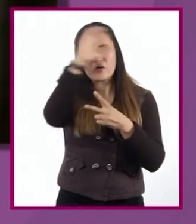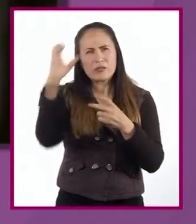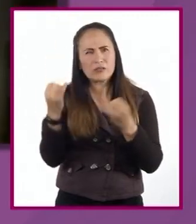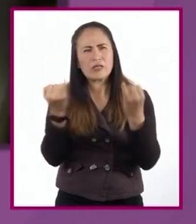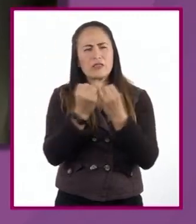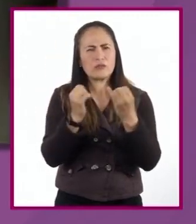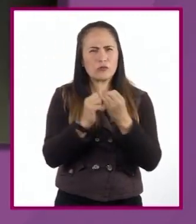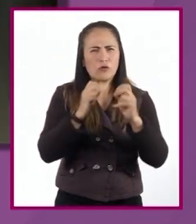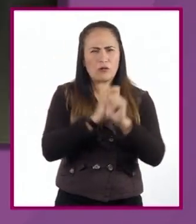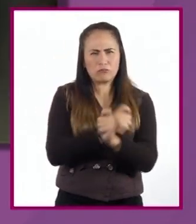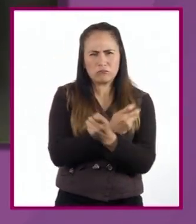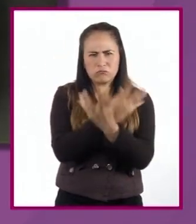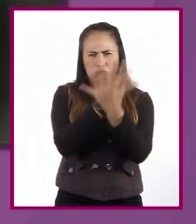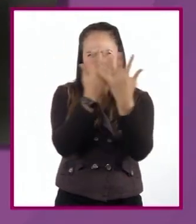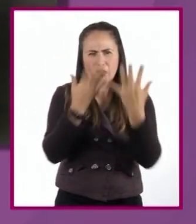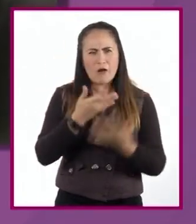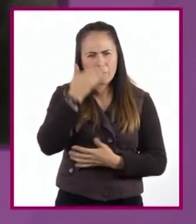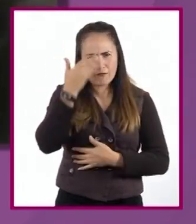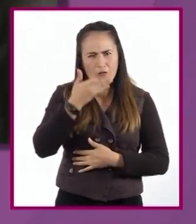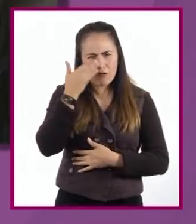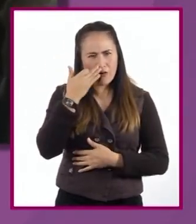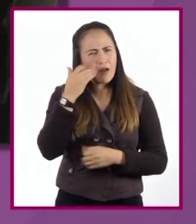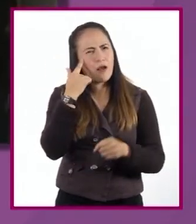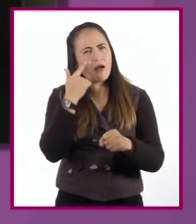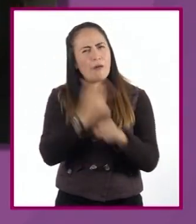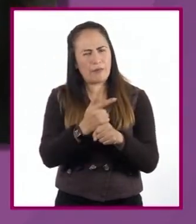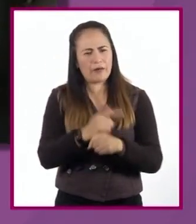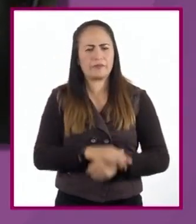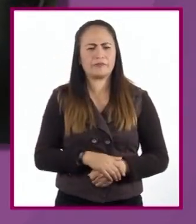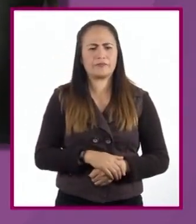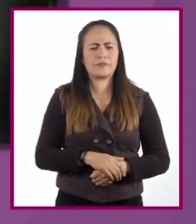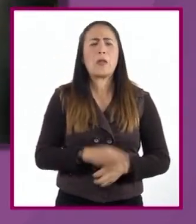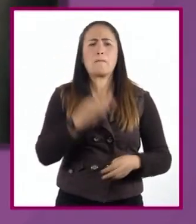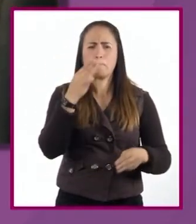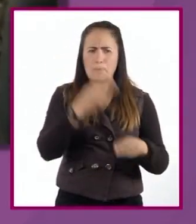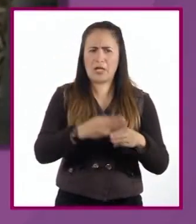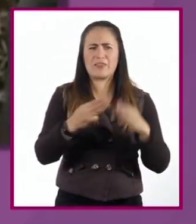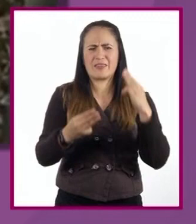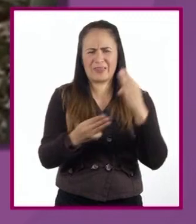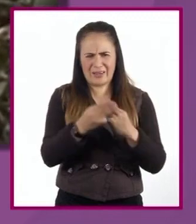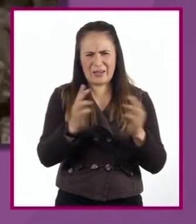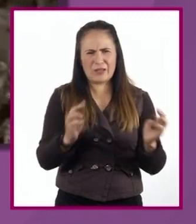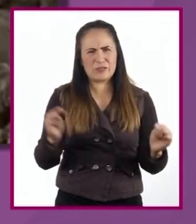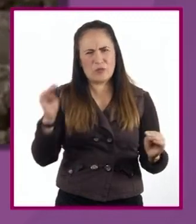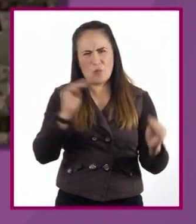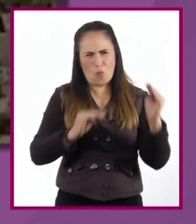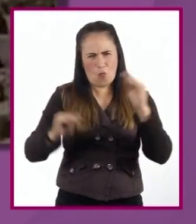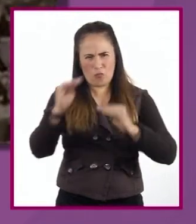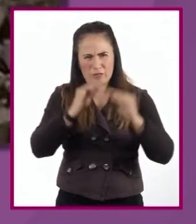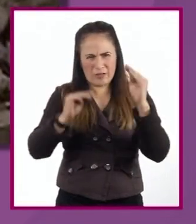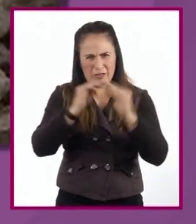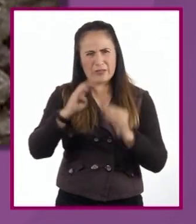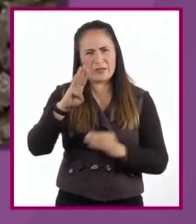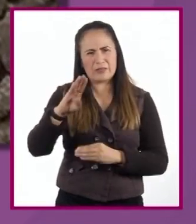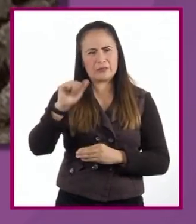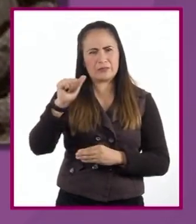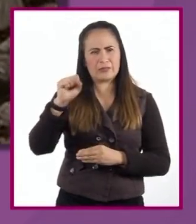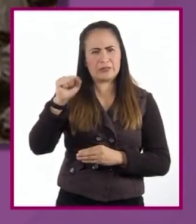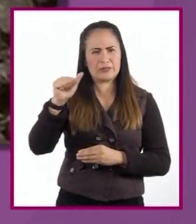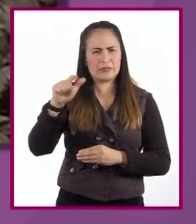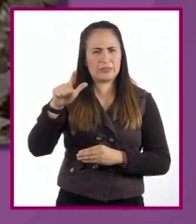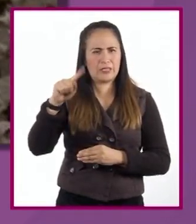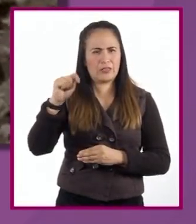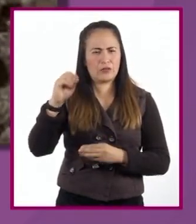primavera. Se utilizaron casi todos los materiales volcánicos que encontraron: basaltos, andesitas